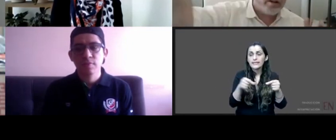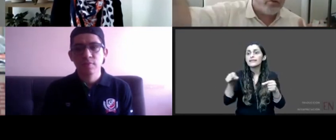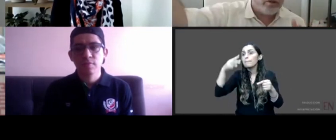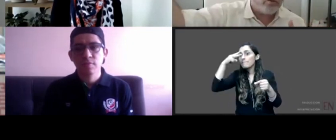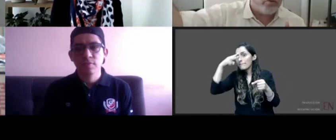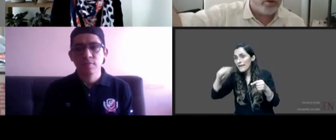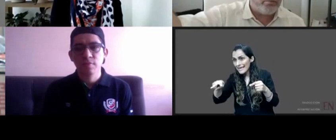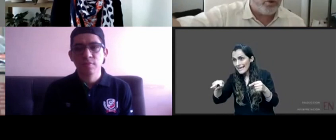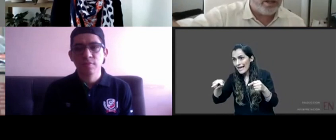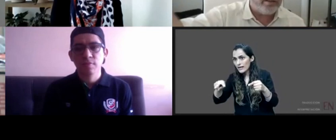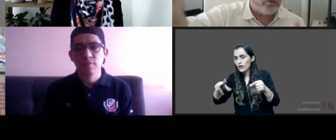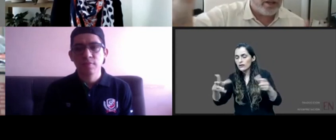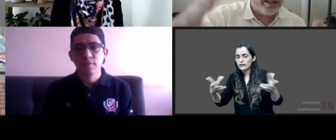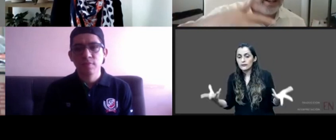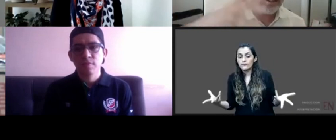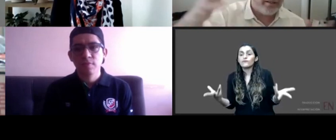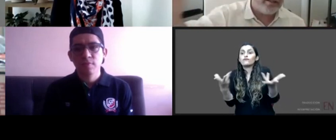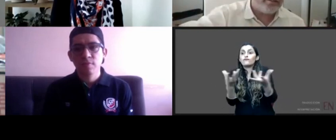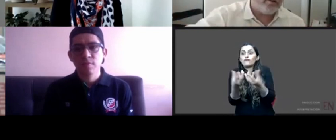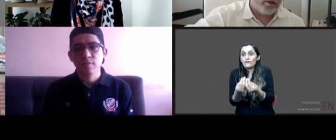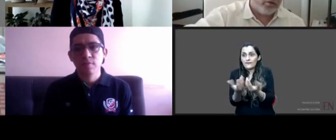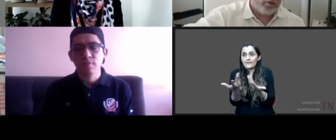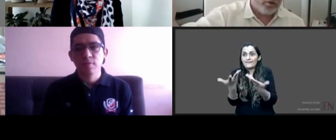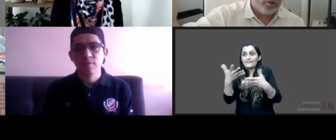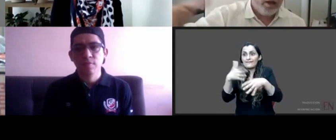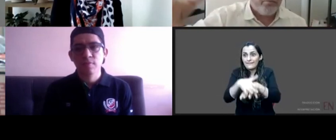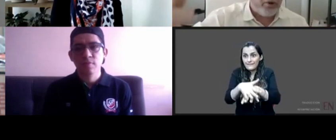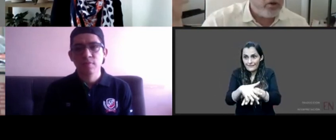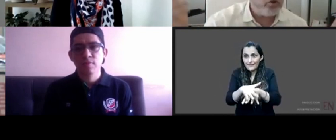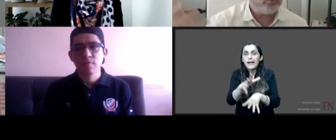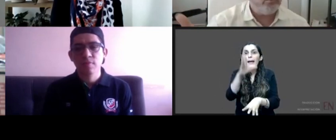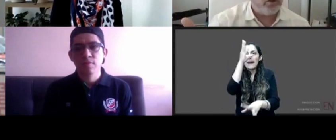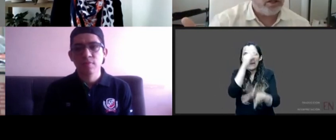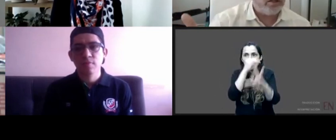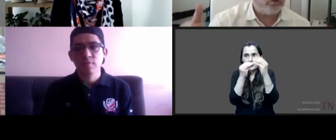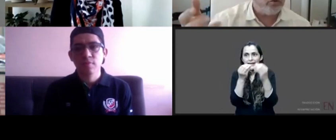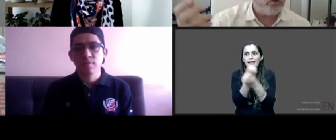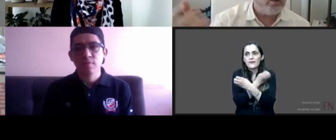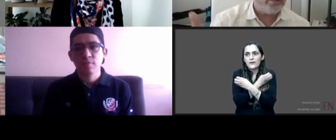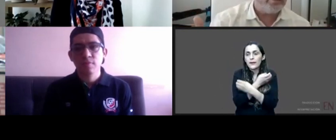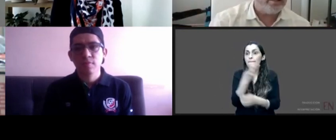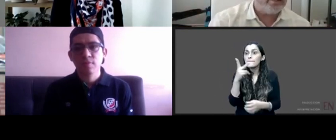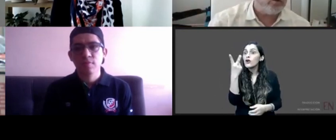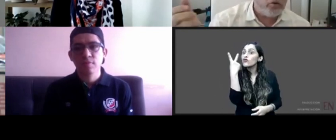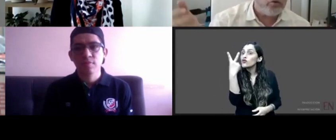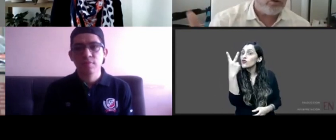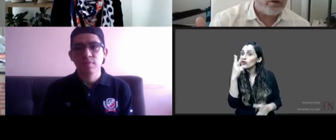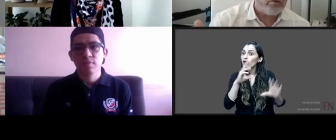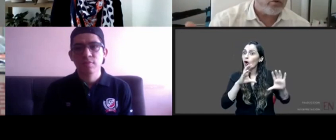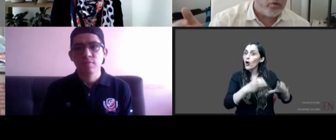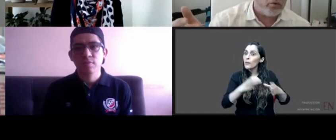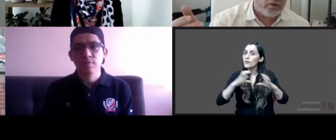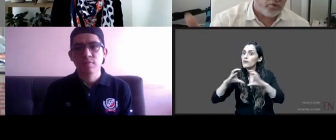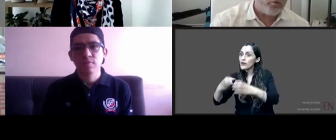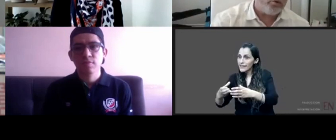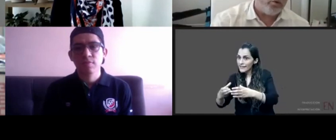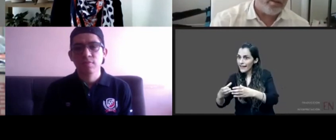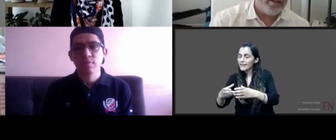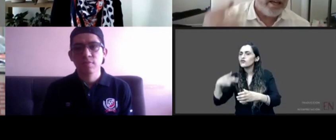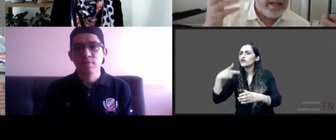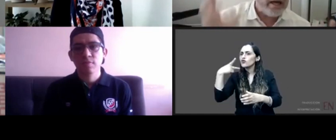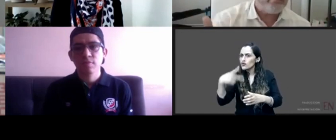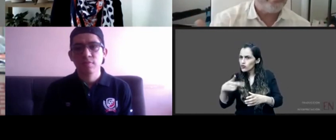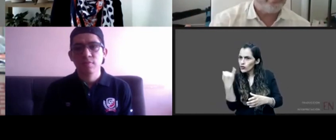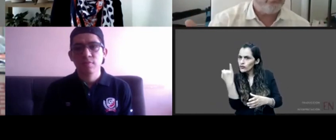mexicanos relacionados con los japoneses o que quieren recibir esa educación. Pero hay dos comunidades con sus identidades, con sus lenguas, con sus